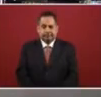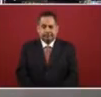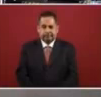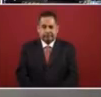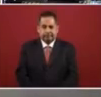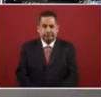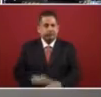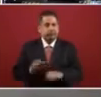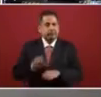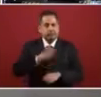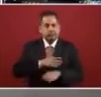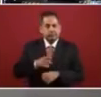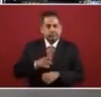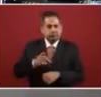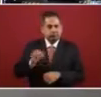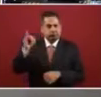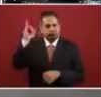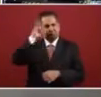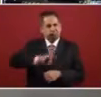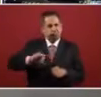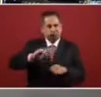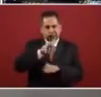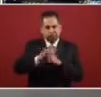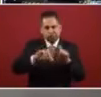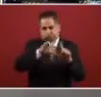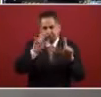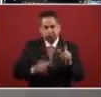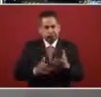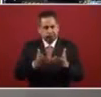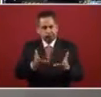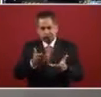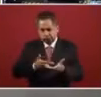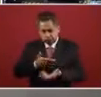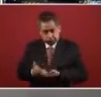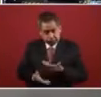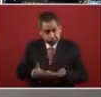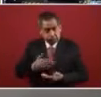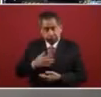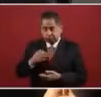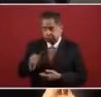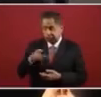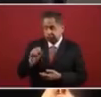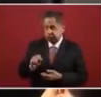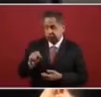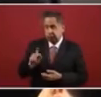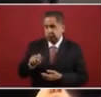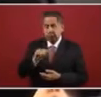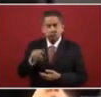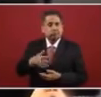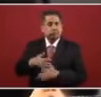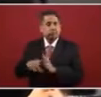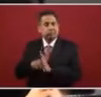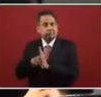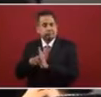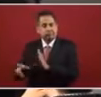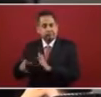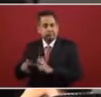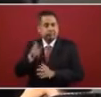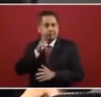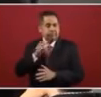Muy buenos días, jefe de la Nación, su servidor Carlos Pozos, reportero de la revista Petróleo y Energía. Usted la